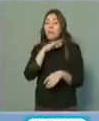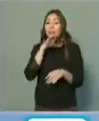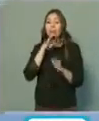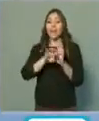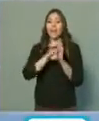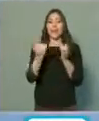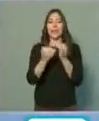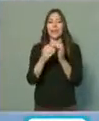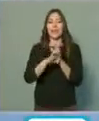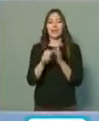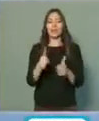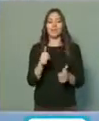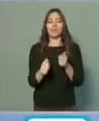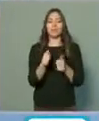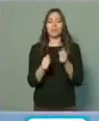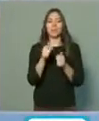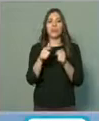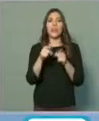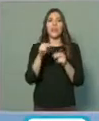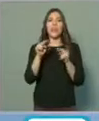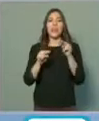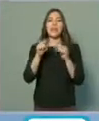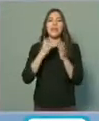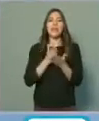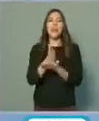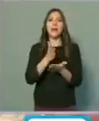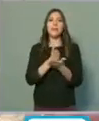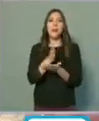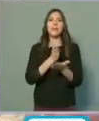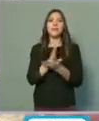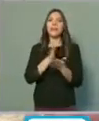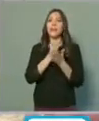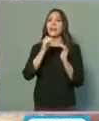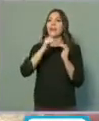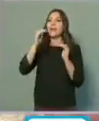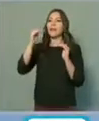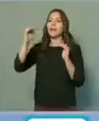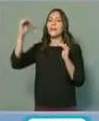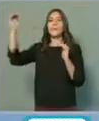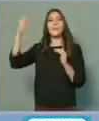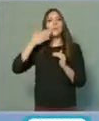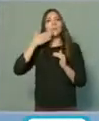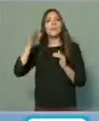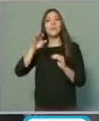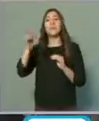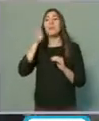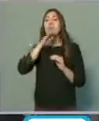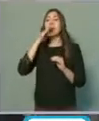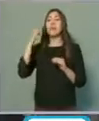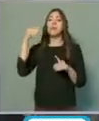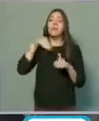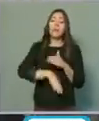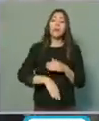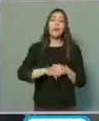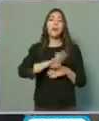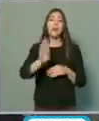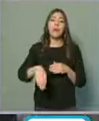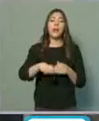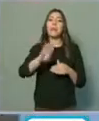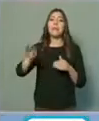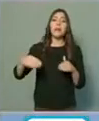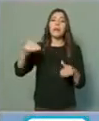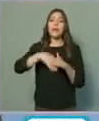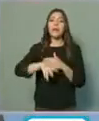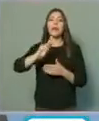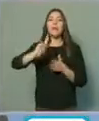niveles en un videojuego, el videojuego no los juzga. No. Simplemente hay consecuencias. Sí, te enseña Te dónde está el moriste. error, Te la moriste. síguele. Pero